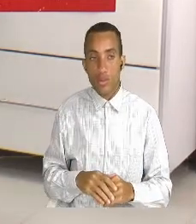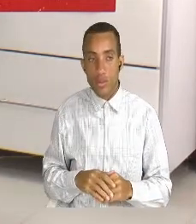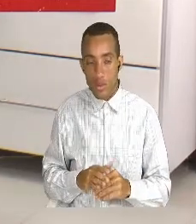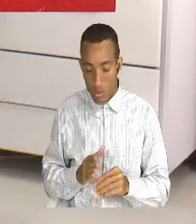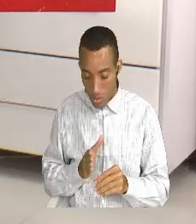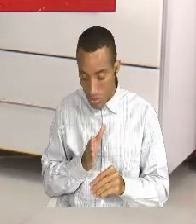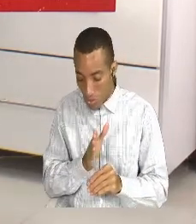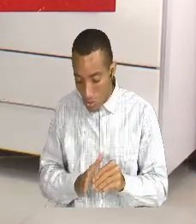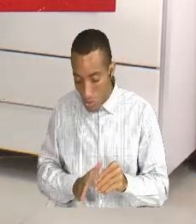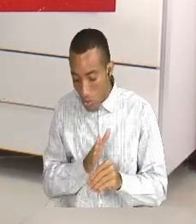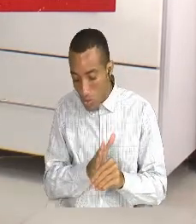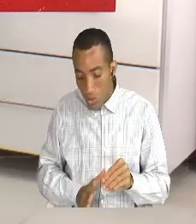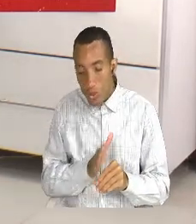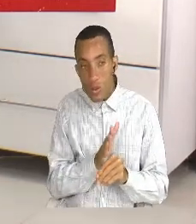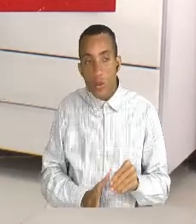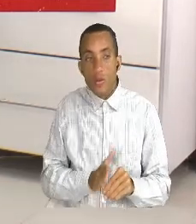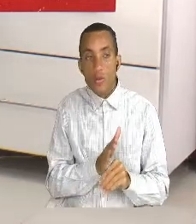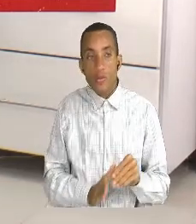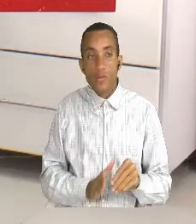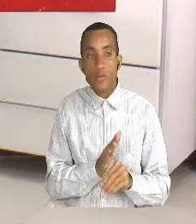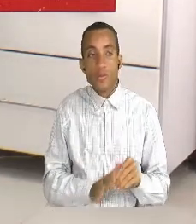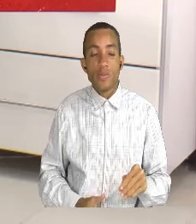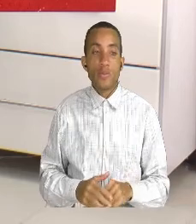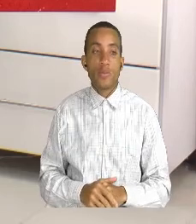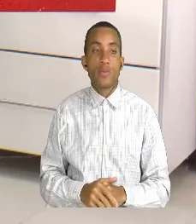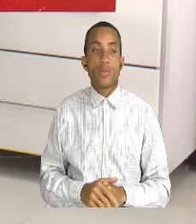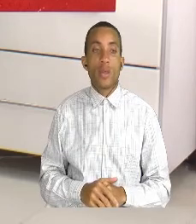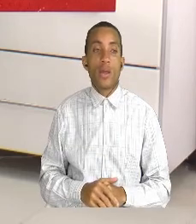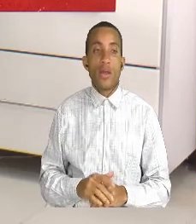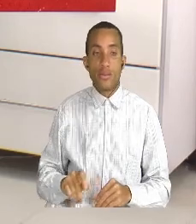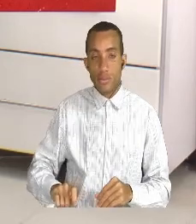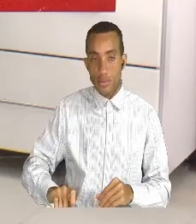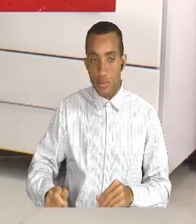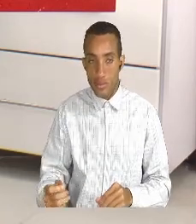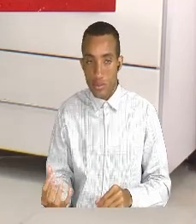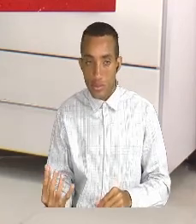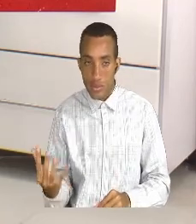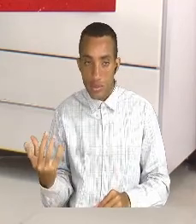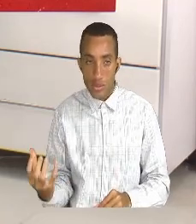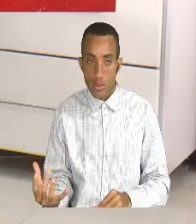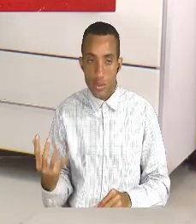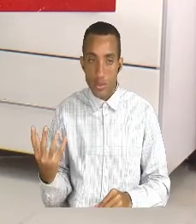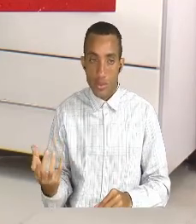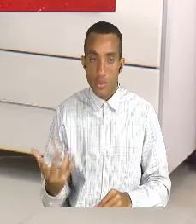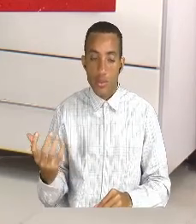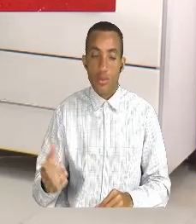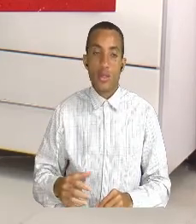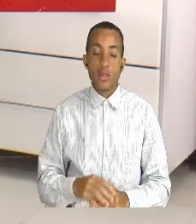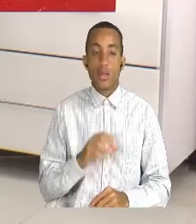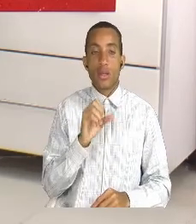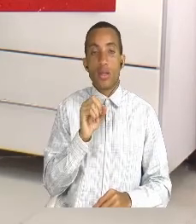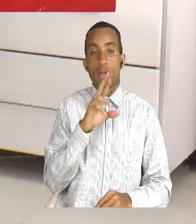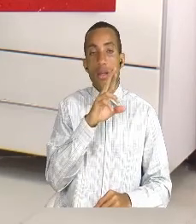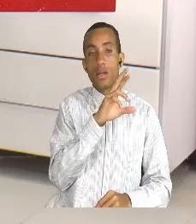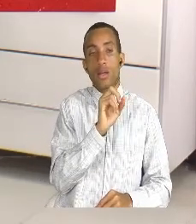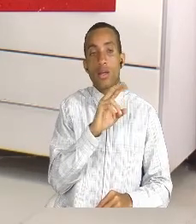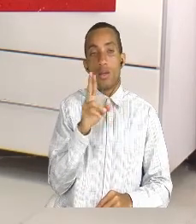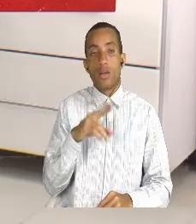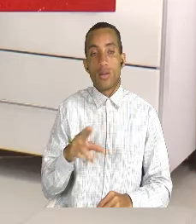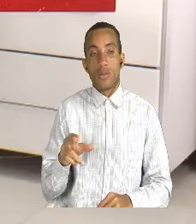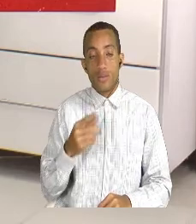Ok, perfecto. Vamos a hacer entonces cortes. Aquí vamos a ir prendiendo nuestro fogón. Este arroz es, venga, les